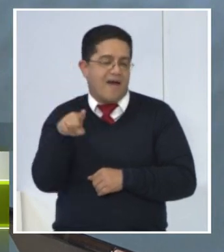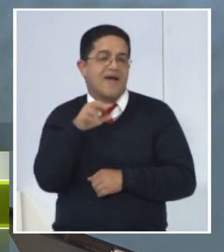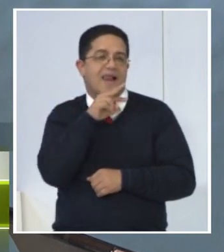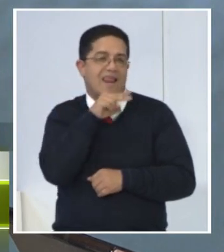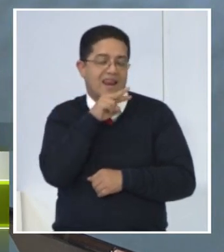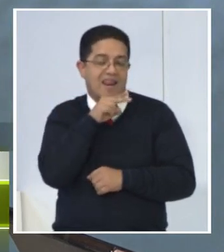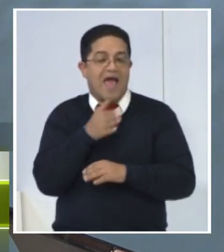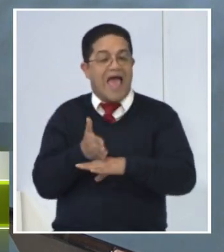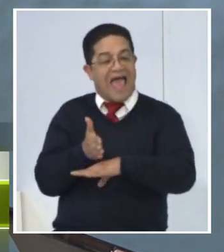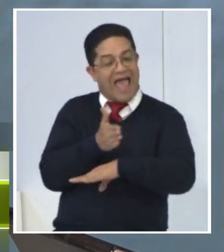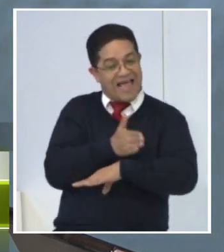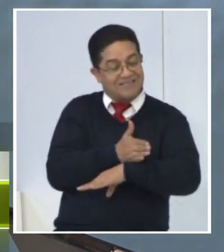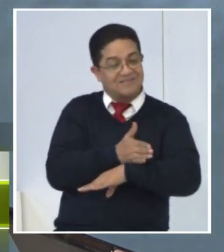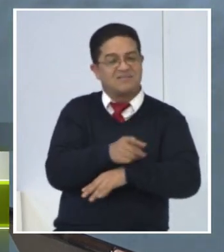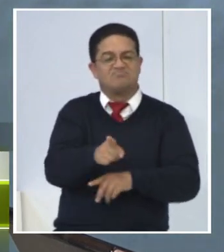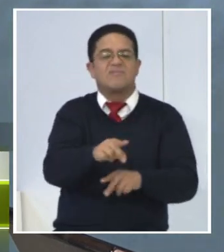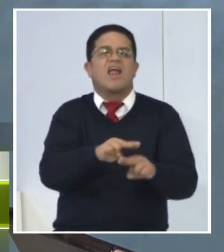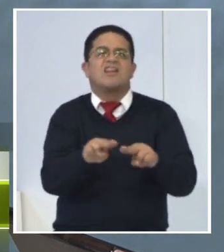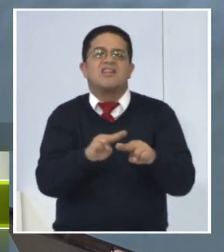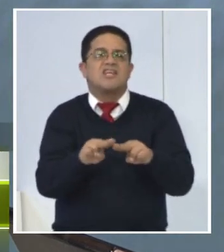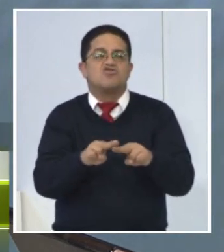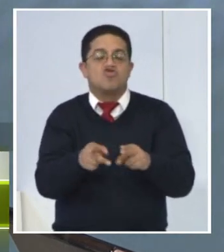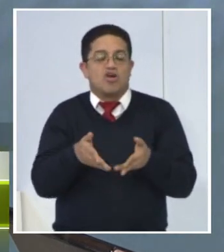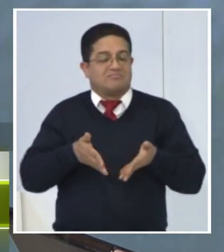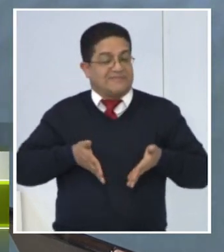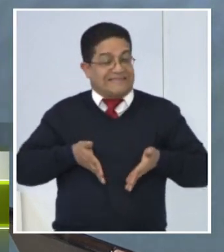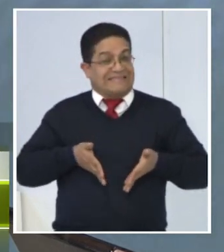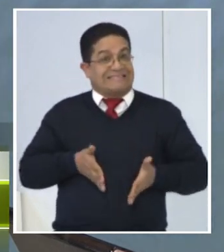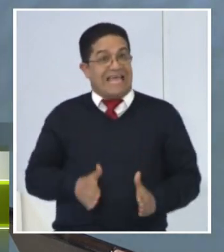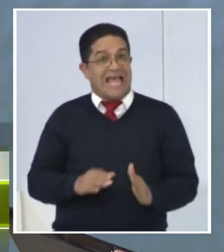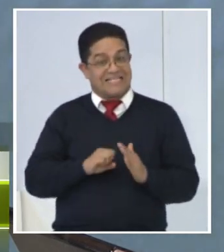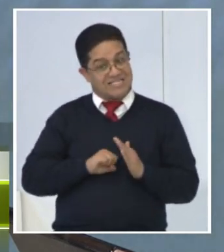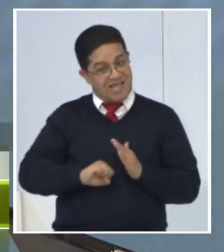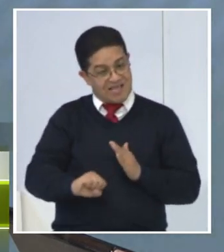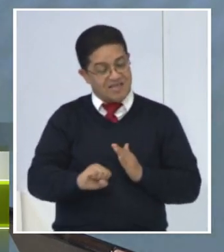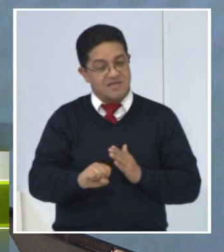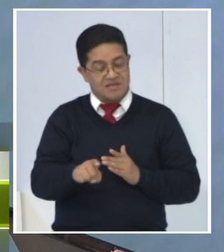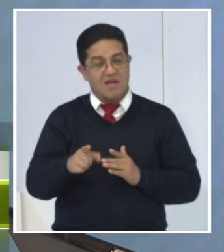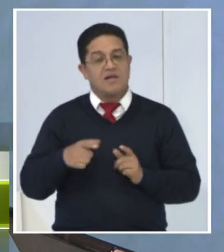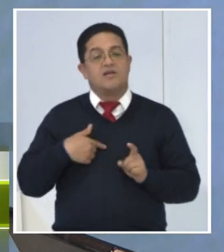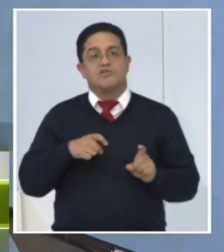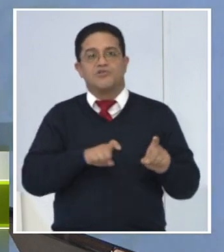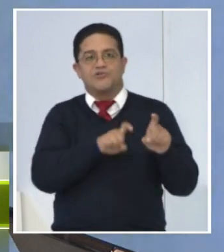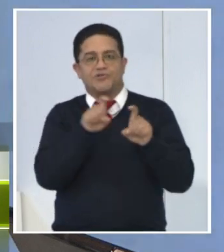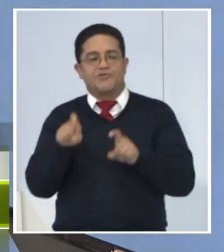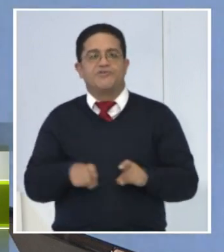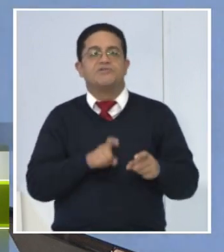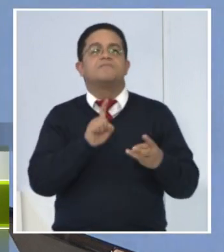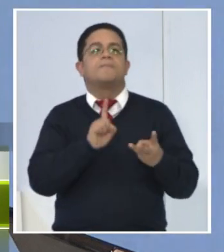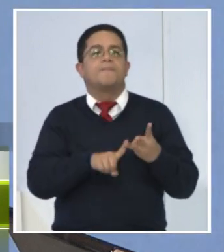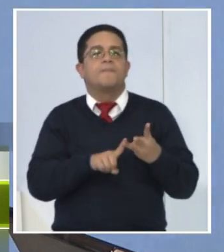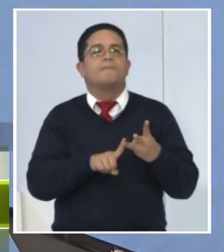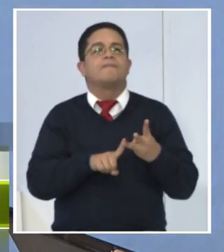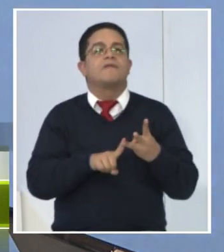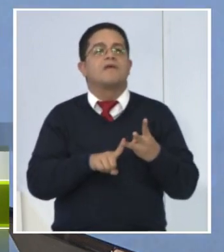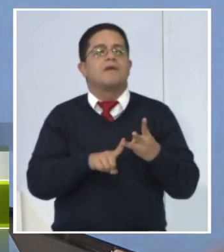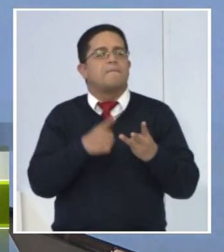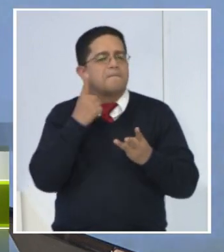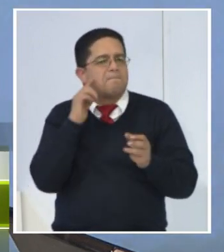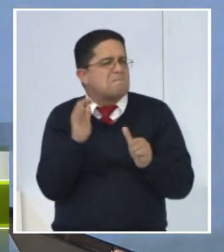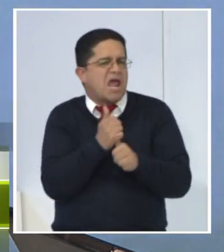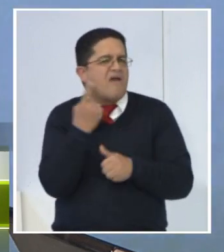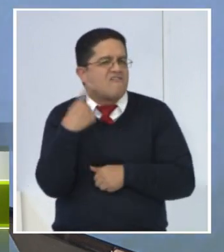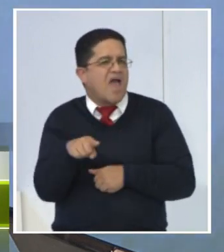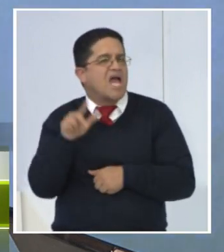Y prelocutiva son estos niñitos que cuando están naciendo, pues tenemos que hacer un buen screening neonatal para saber si hay pérdida